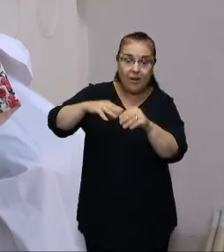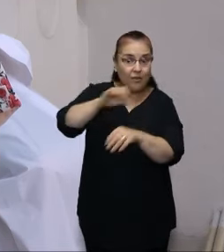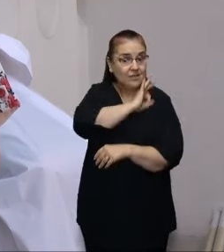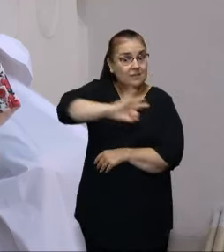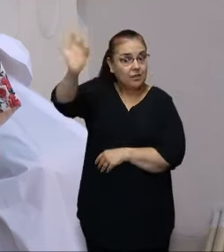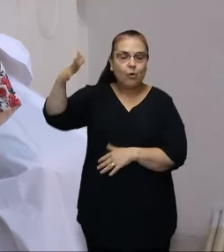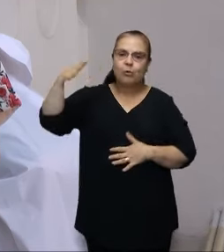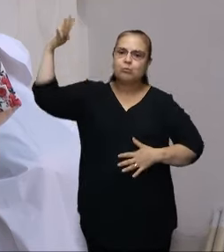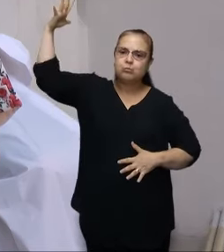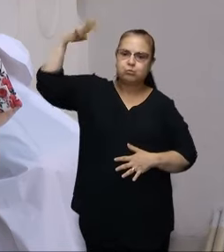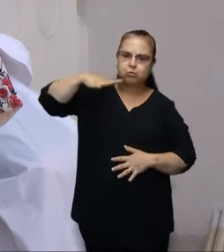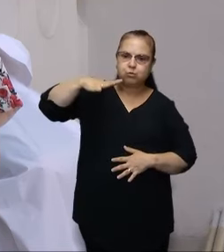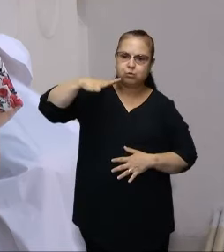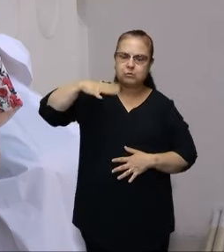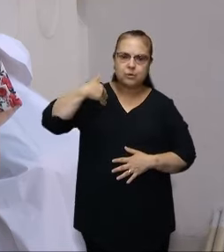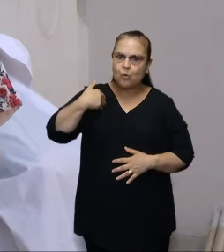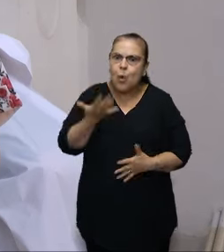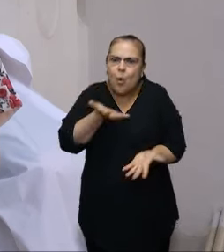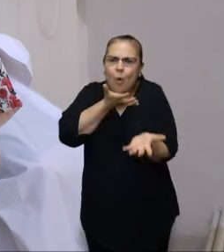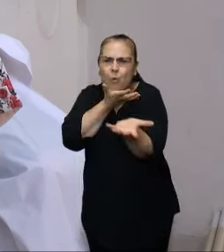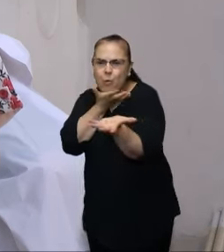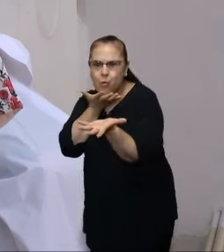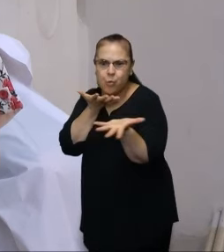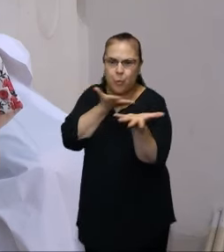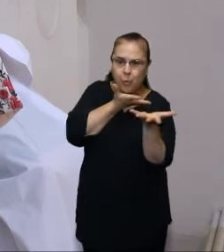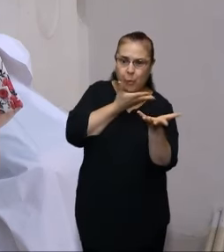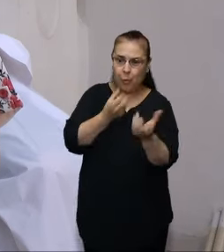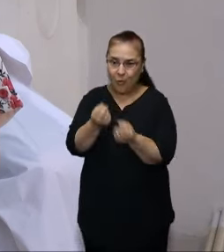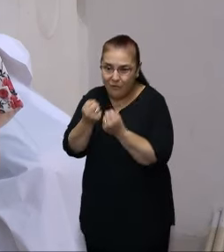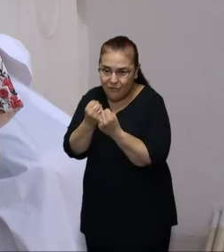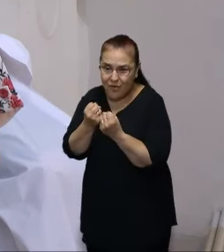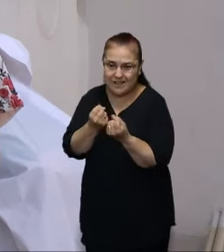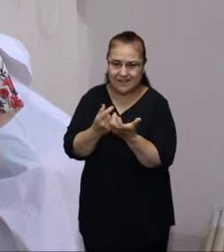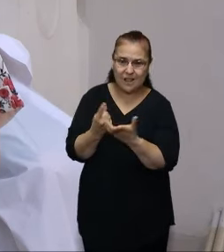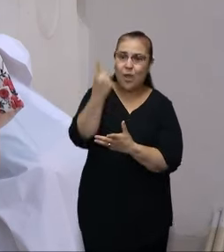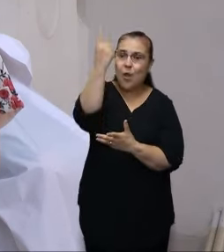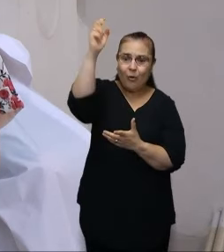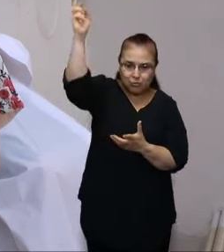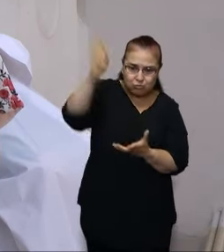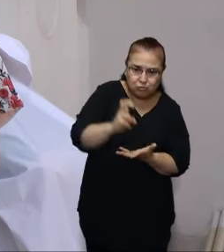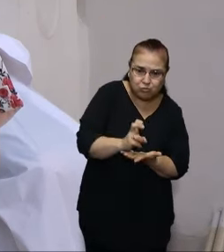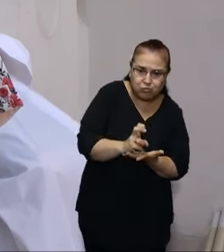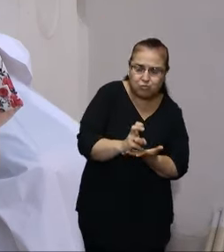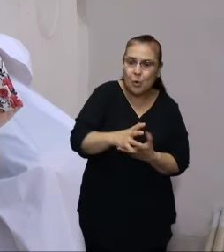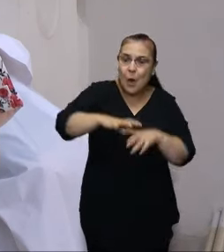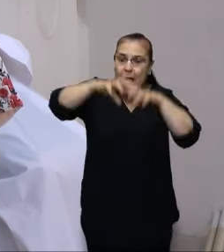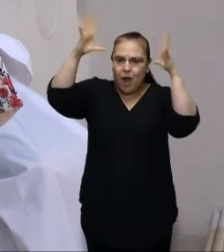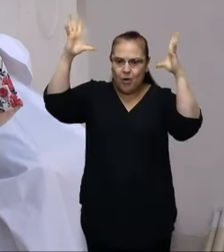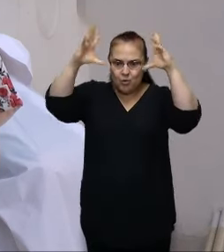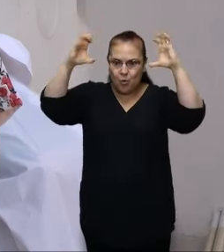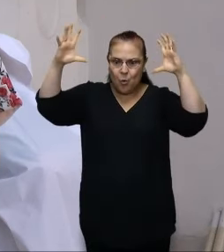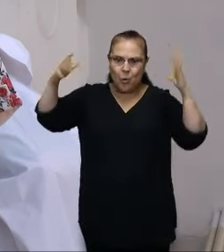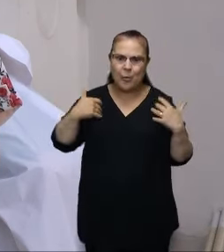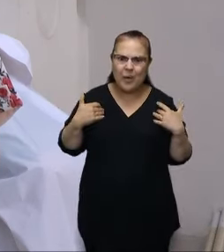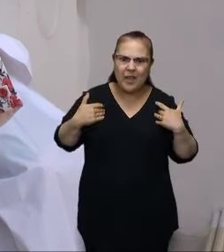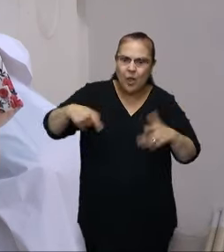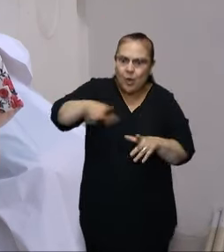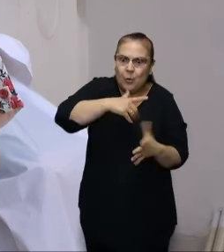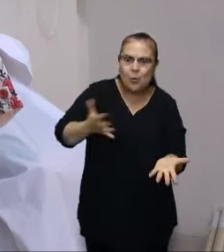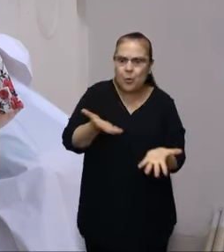señor vi un viento huracanado que venía del Norte una gran nube y un fuego